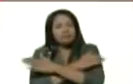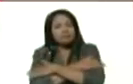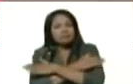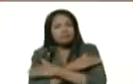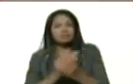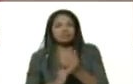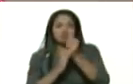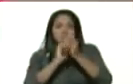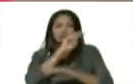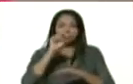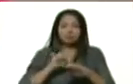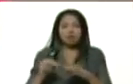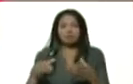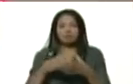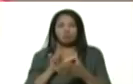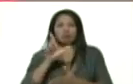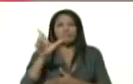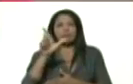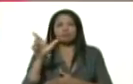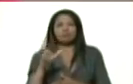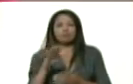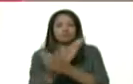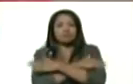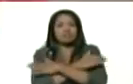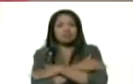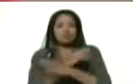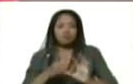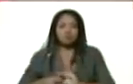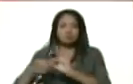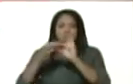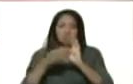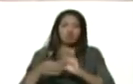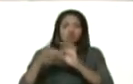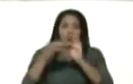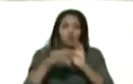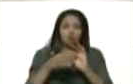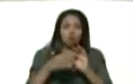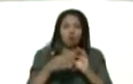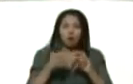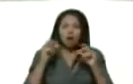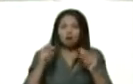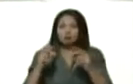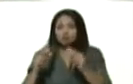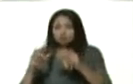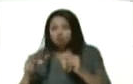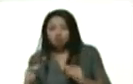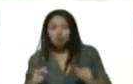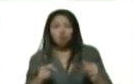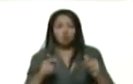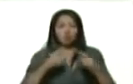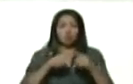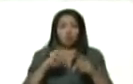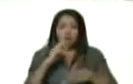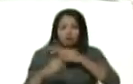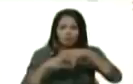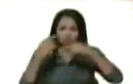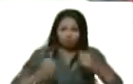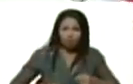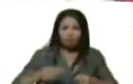Dirección Nacional del Partido Socialista Unido de Venezuela. Unión, unión, acción, acción y